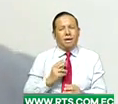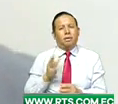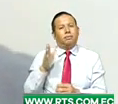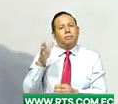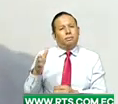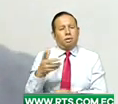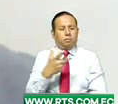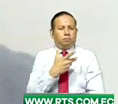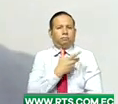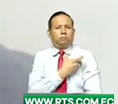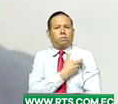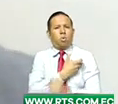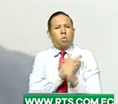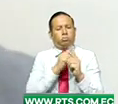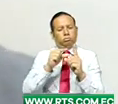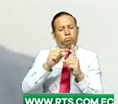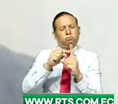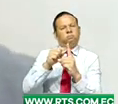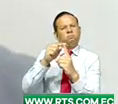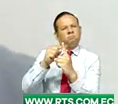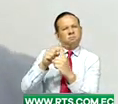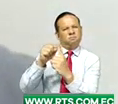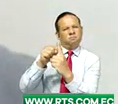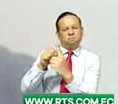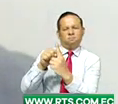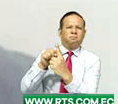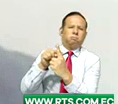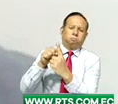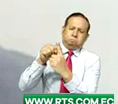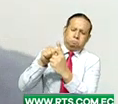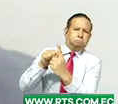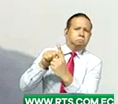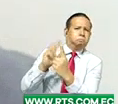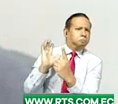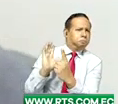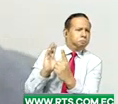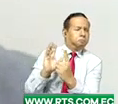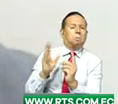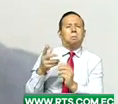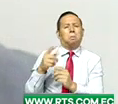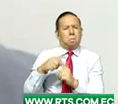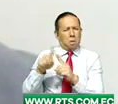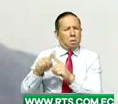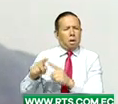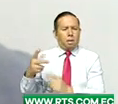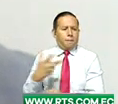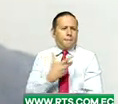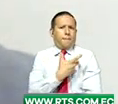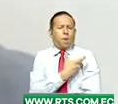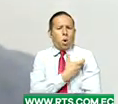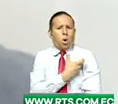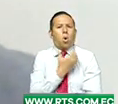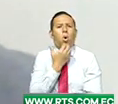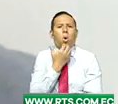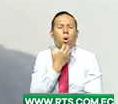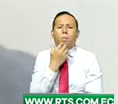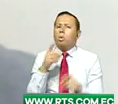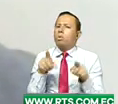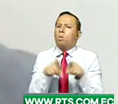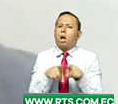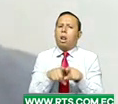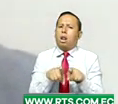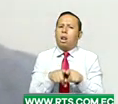colocan 1 ml de un tipo de vacuna, nos colocan 2 ml del otro tipo de vacuna. Lo que va a suceder es exactamente lo